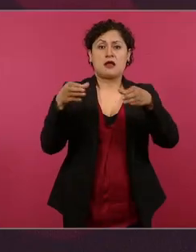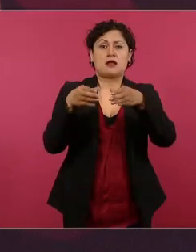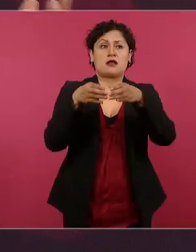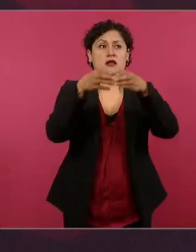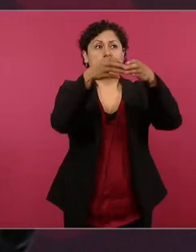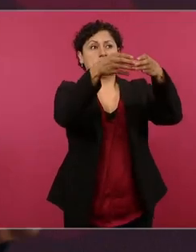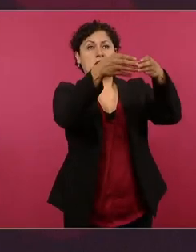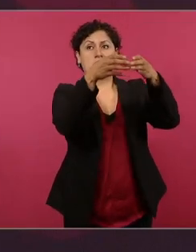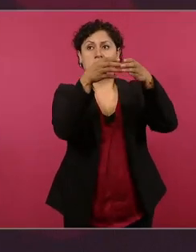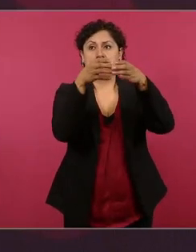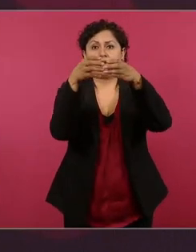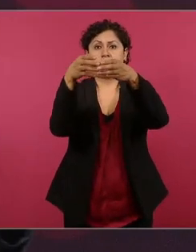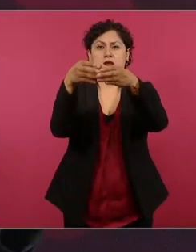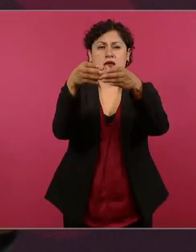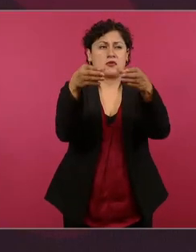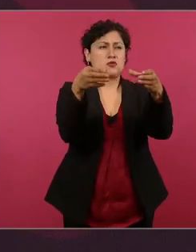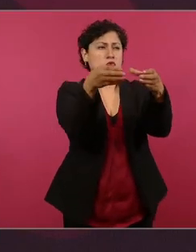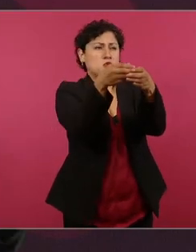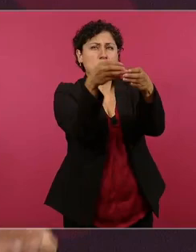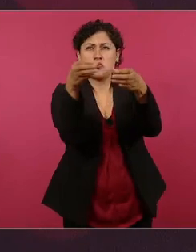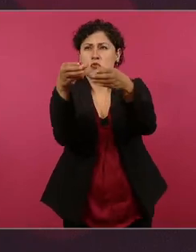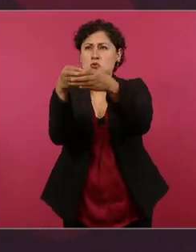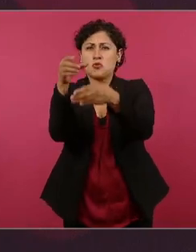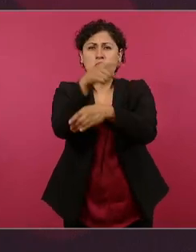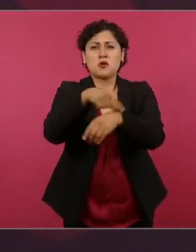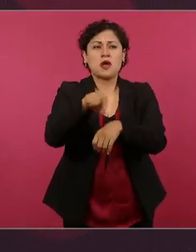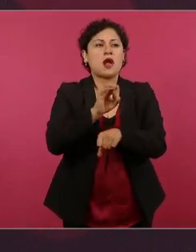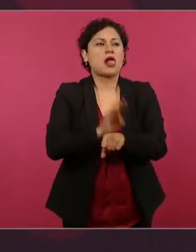que legitiman la corrupción.